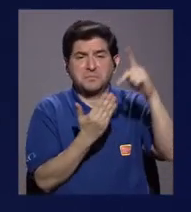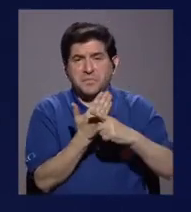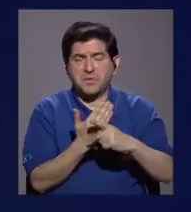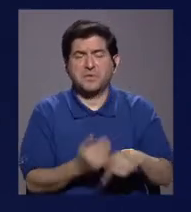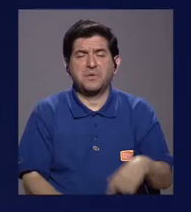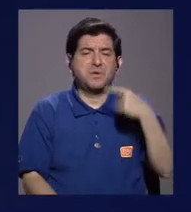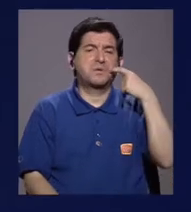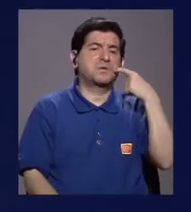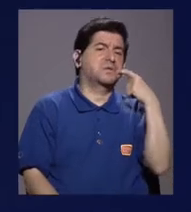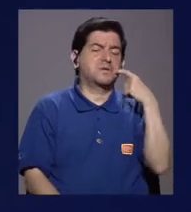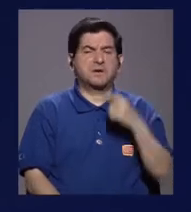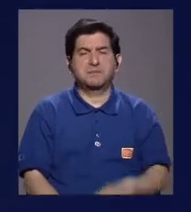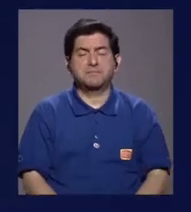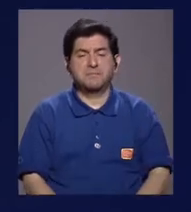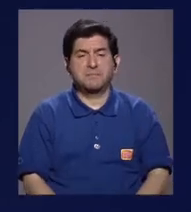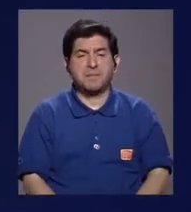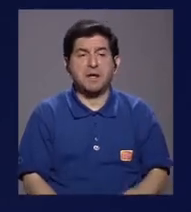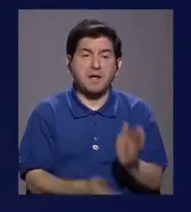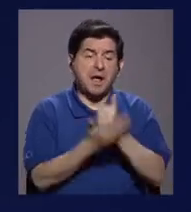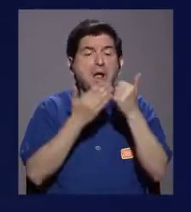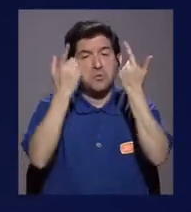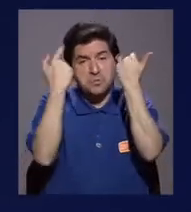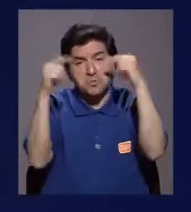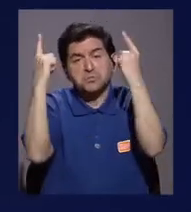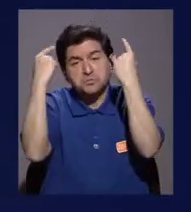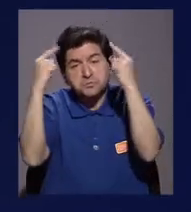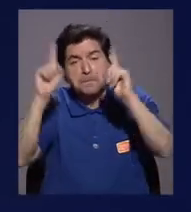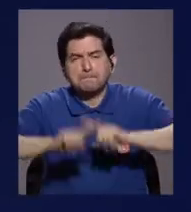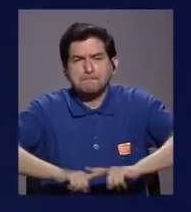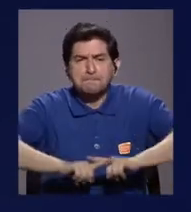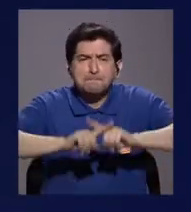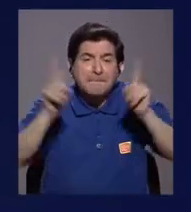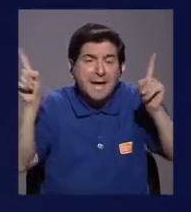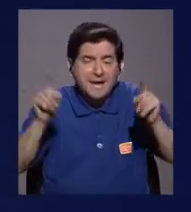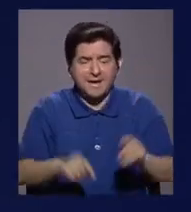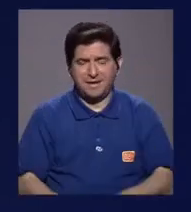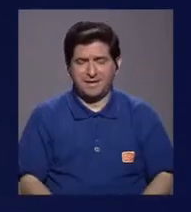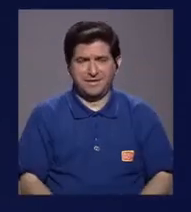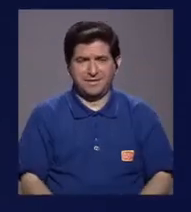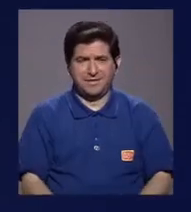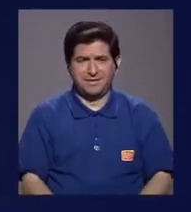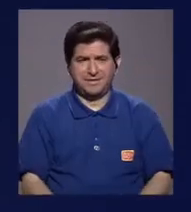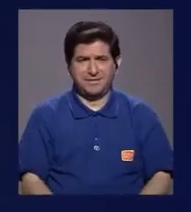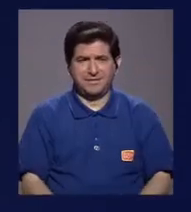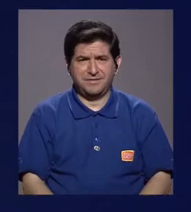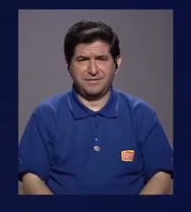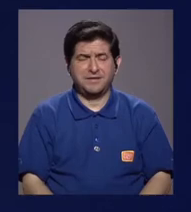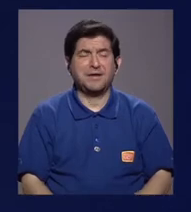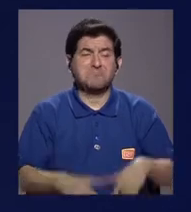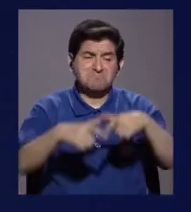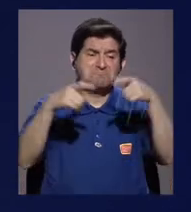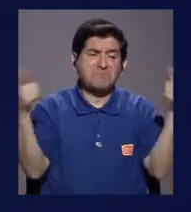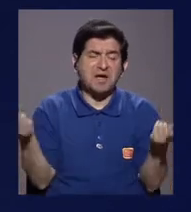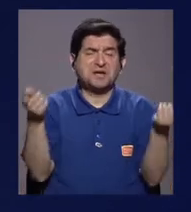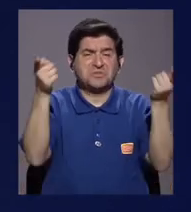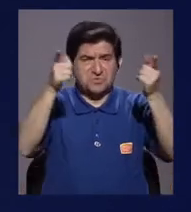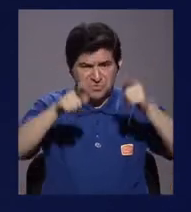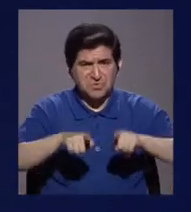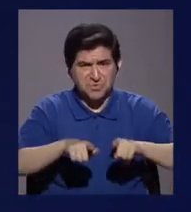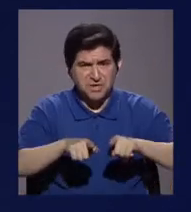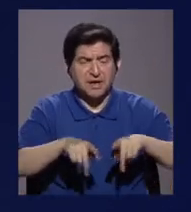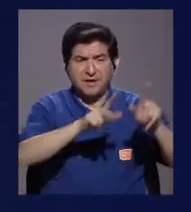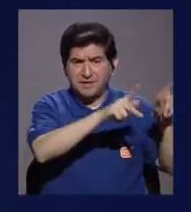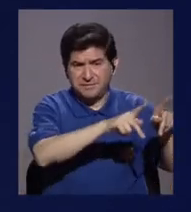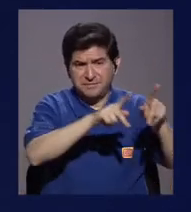programas de adicción algunos efectivos pero invariablemente cuando menos en una gran mayoría de los